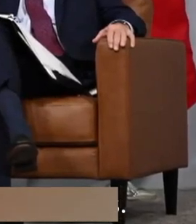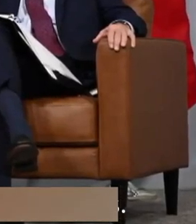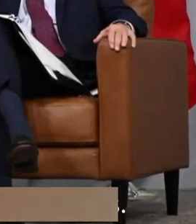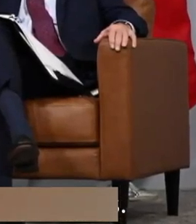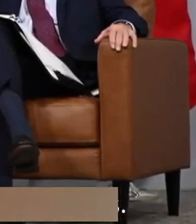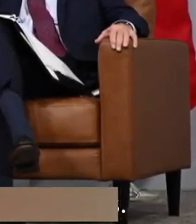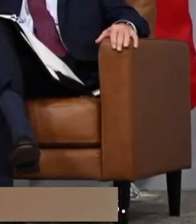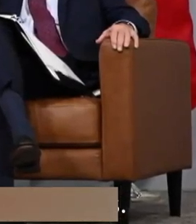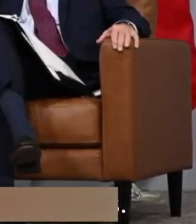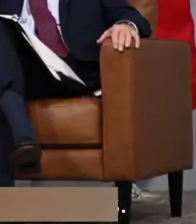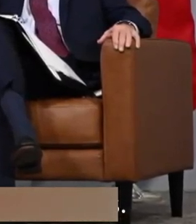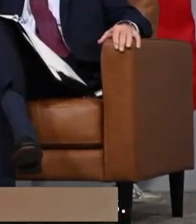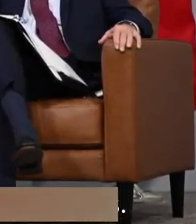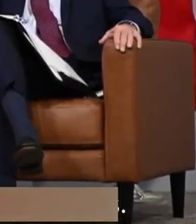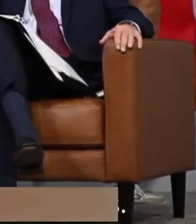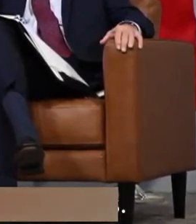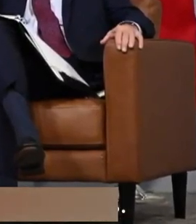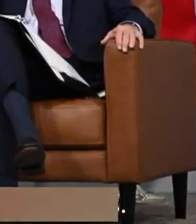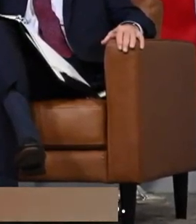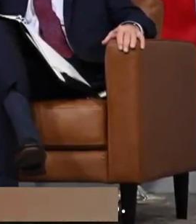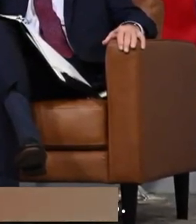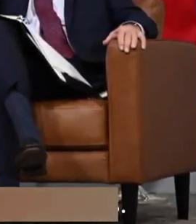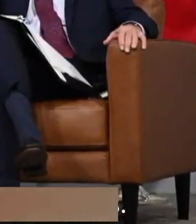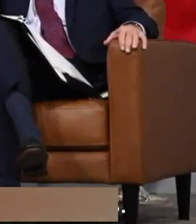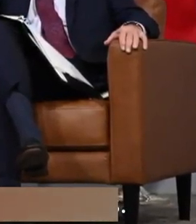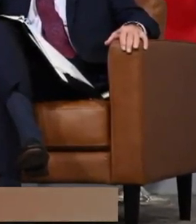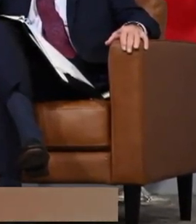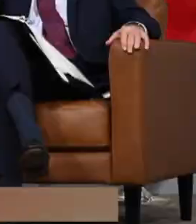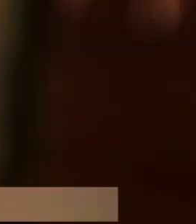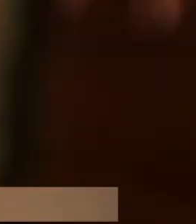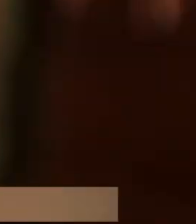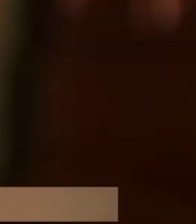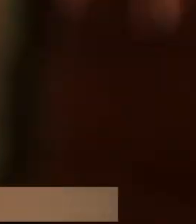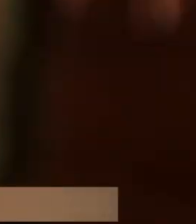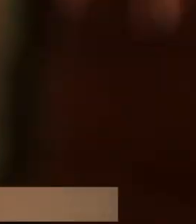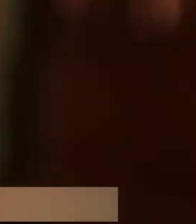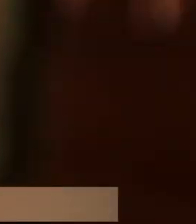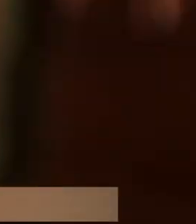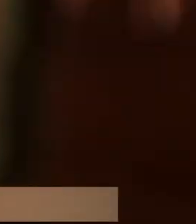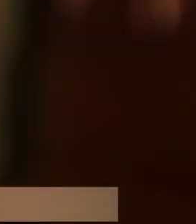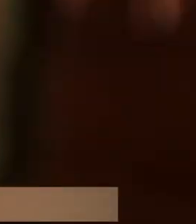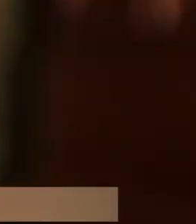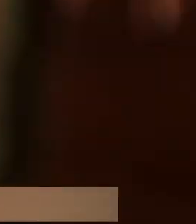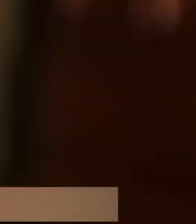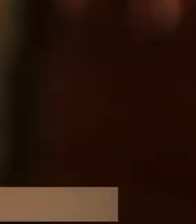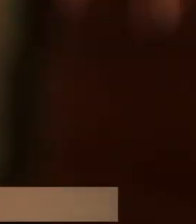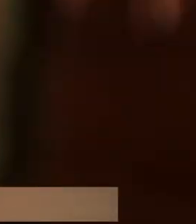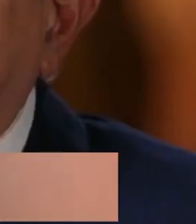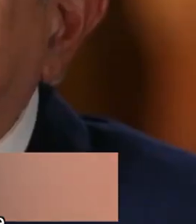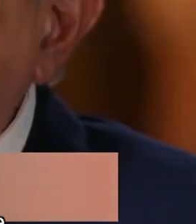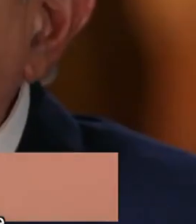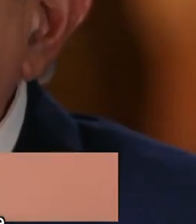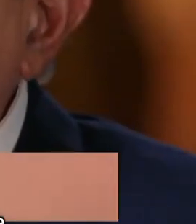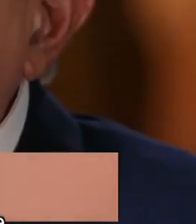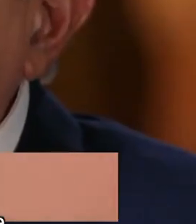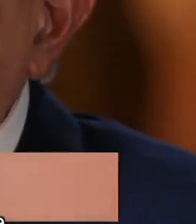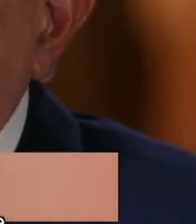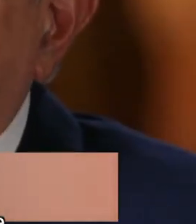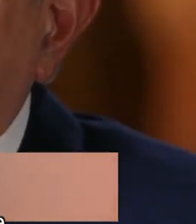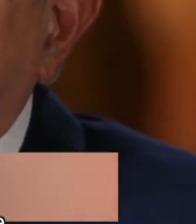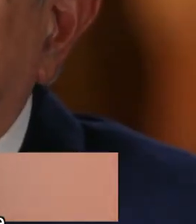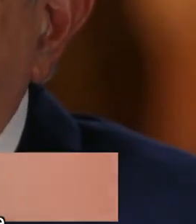socios económicos, comerciales. Cuando yo llegué a la presidencia, relación